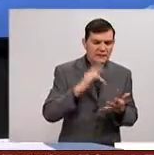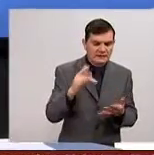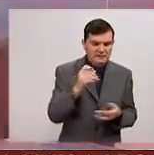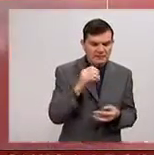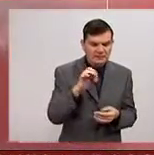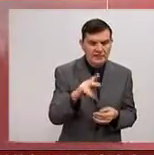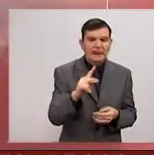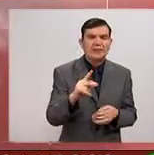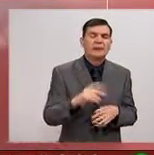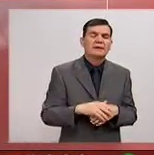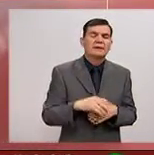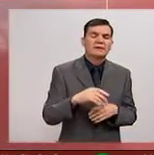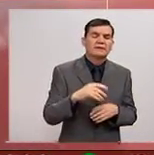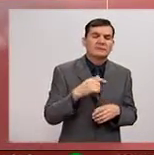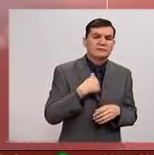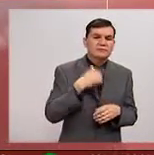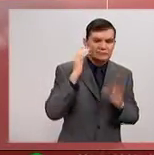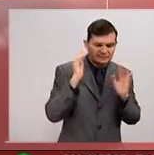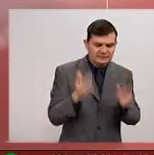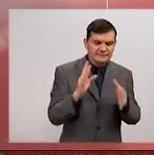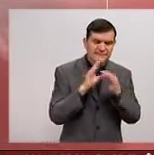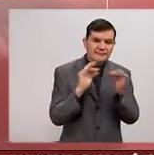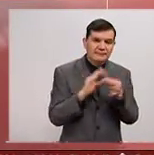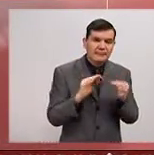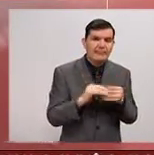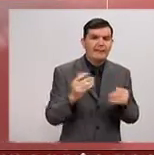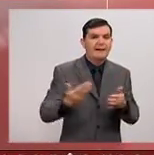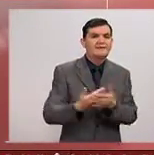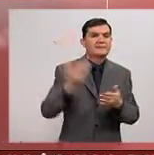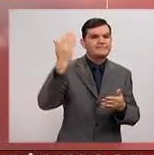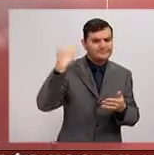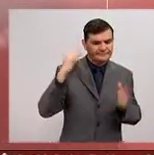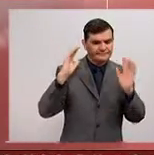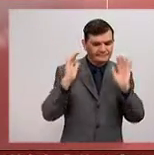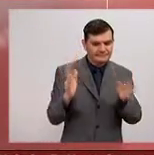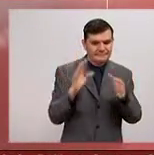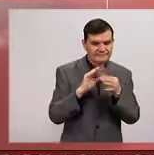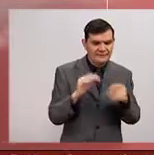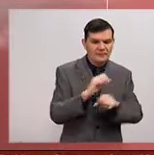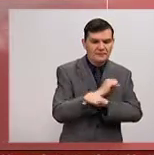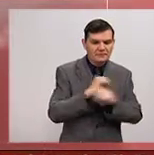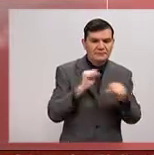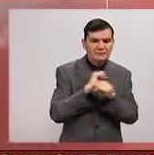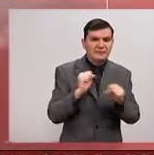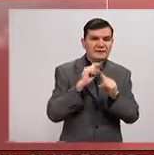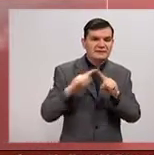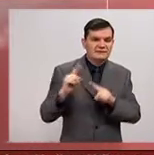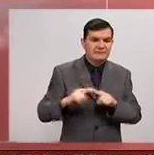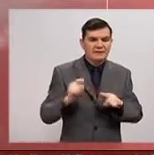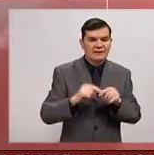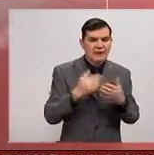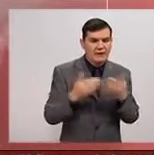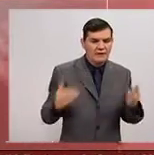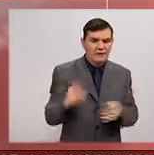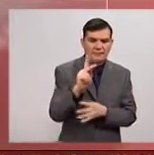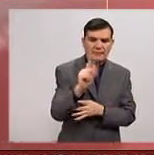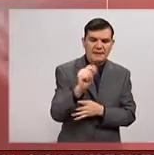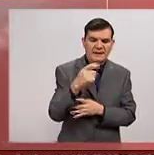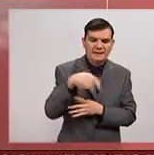saludo, Pati. Pues mira, Omar, lo hemos venido comentando con anterioridad, este tipo de atentados, sobre todo como lo vemos ahora en